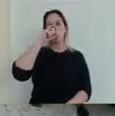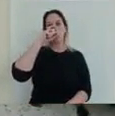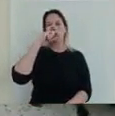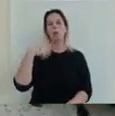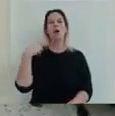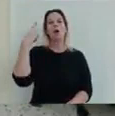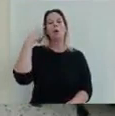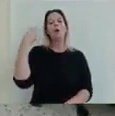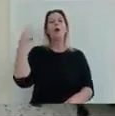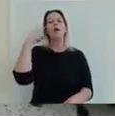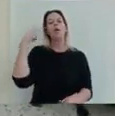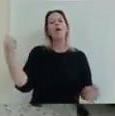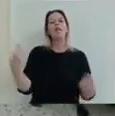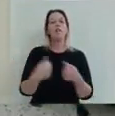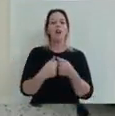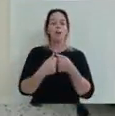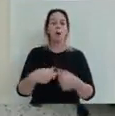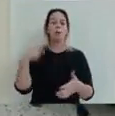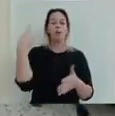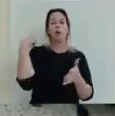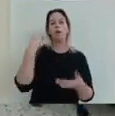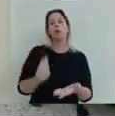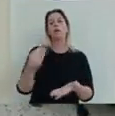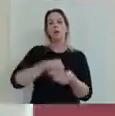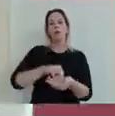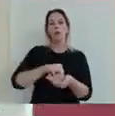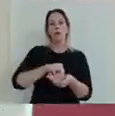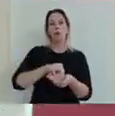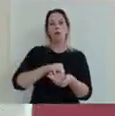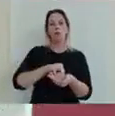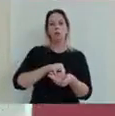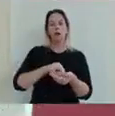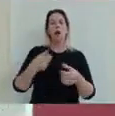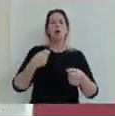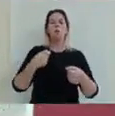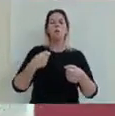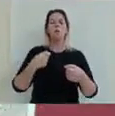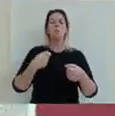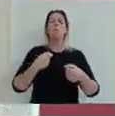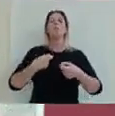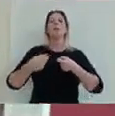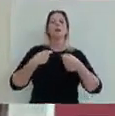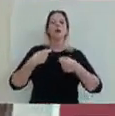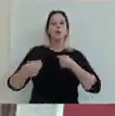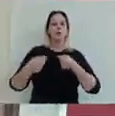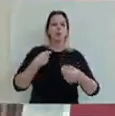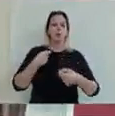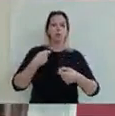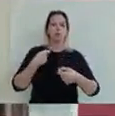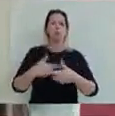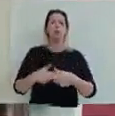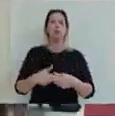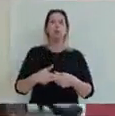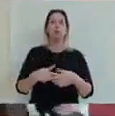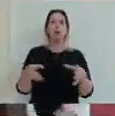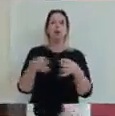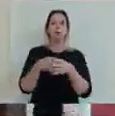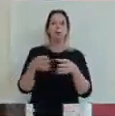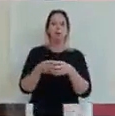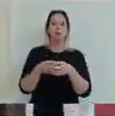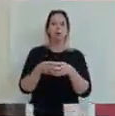número 6033 de negociación colectiva para los trabajadores pertenecientes al Poder Ejecutivo, Poder Legislativo y Poder Judicial